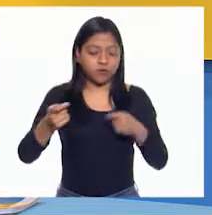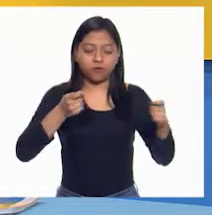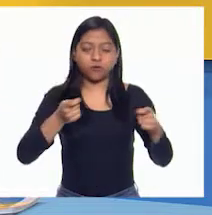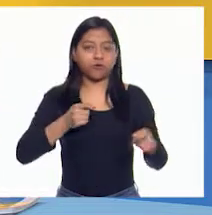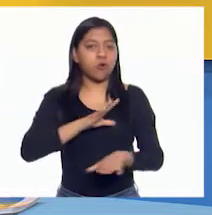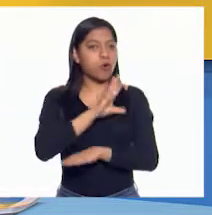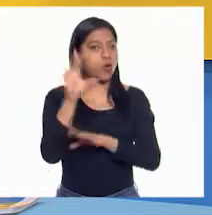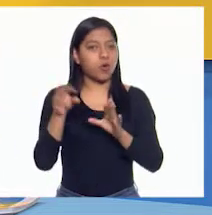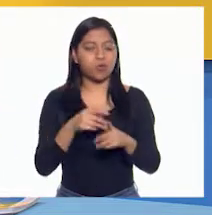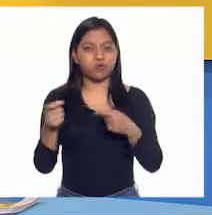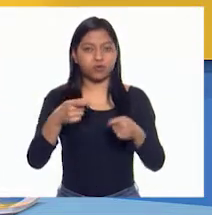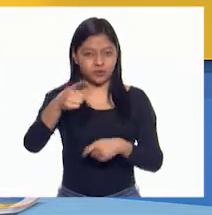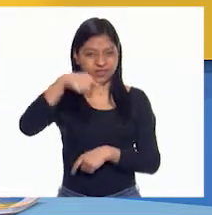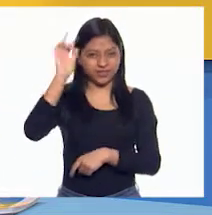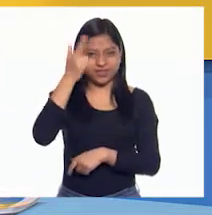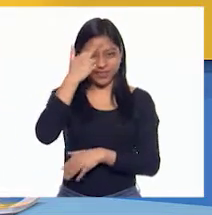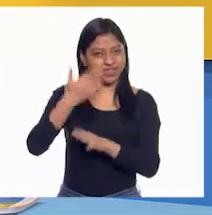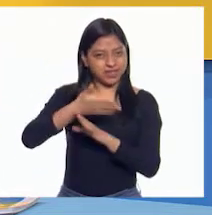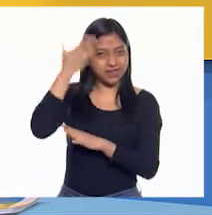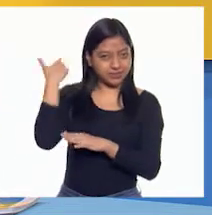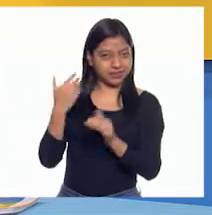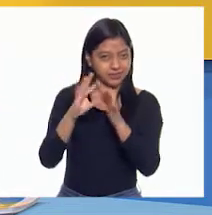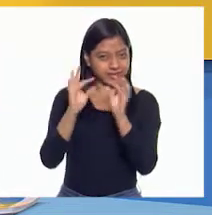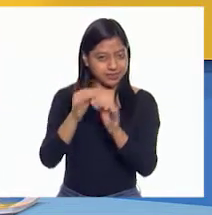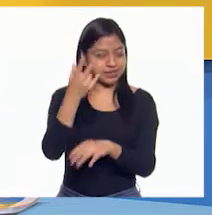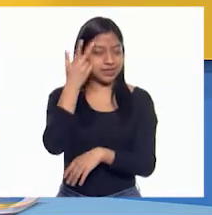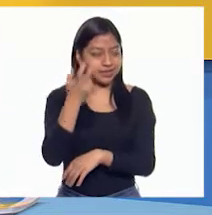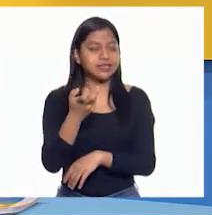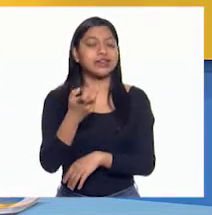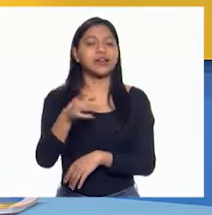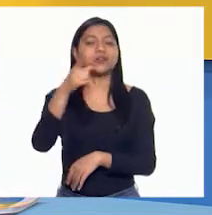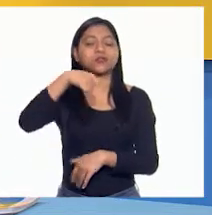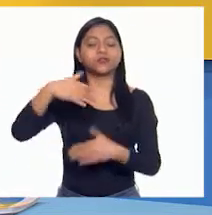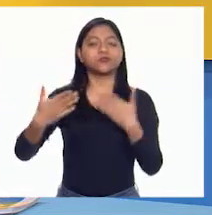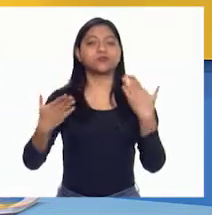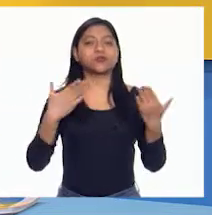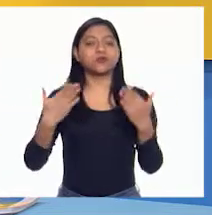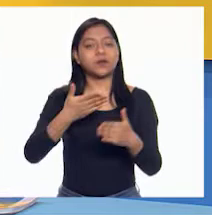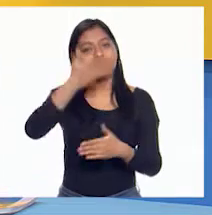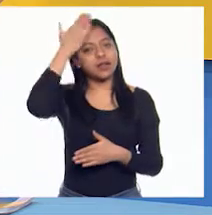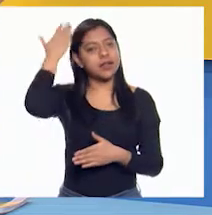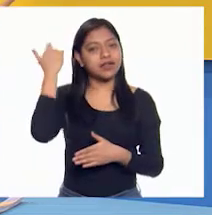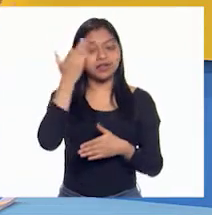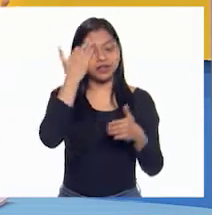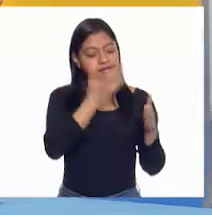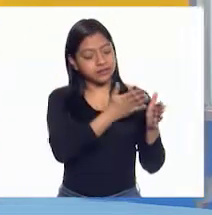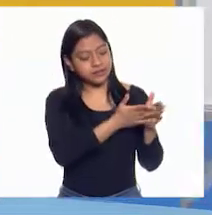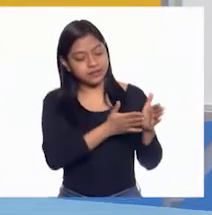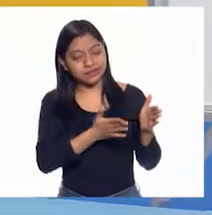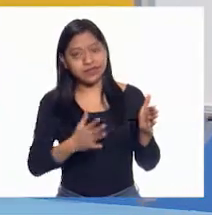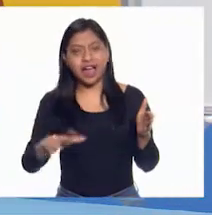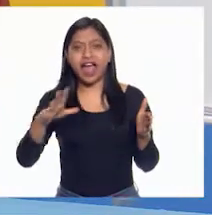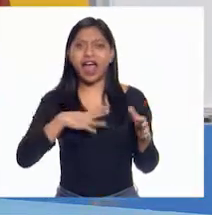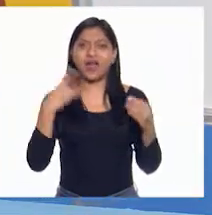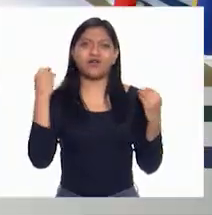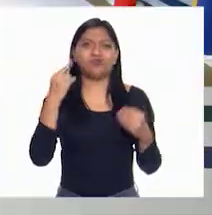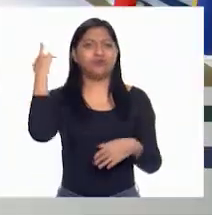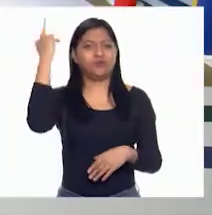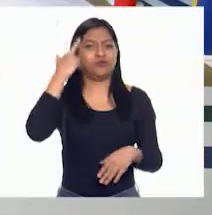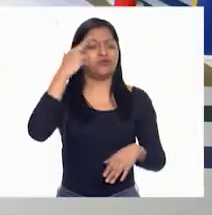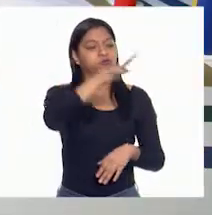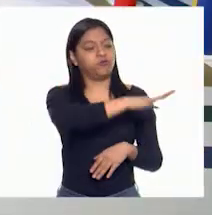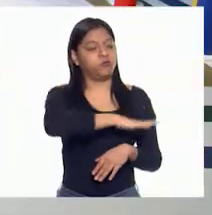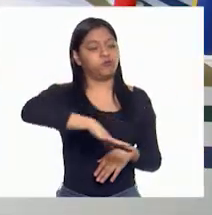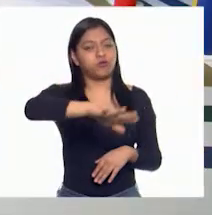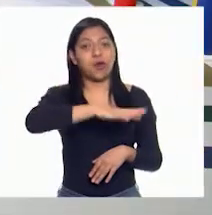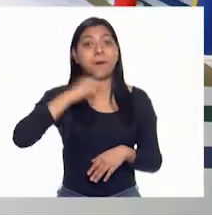que nos acordamos. Y esto lo explicamos comparándolo con una Edad Media en la que había muchos reinos,